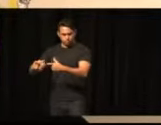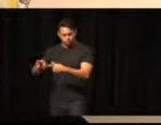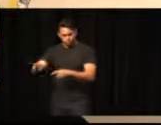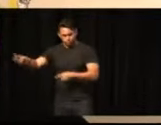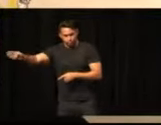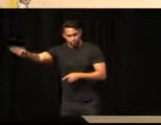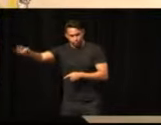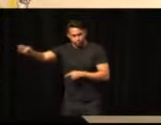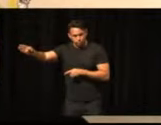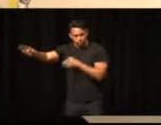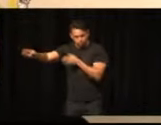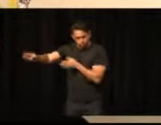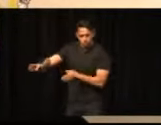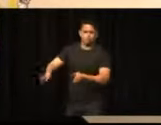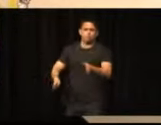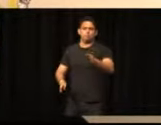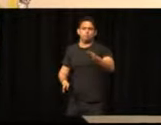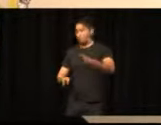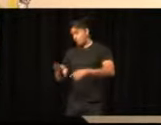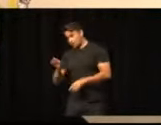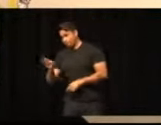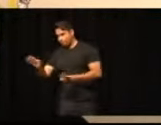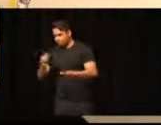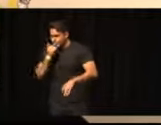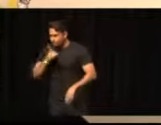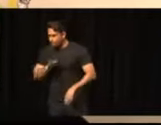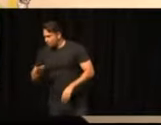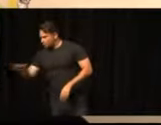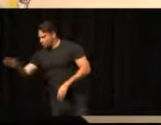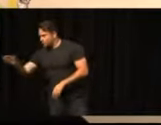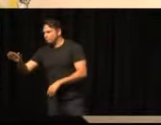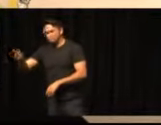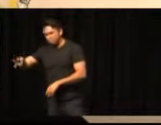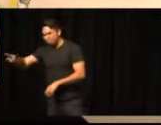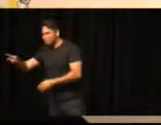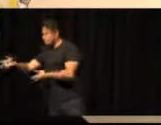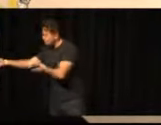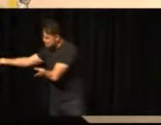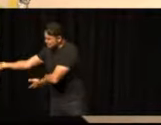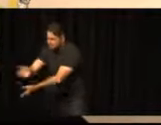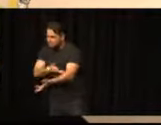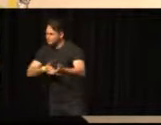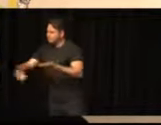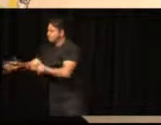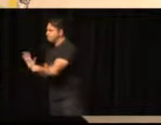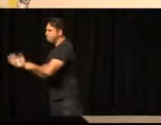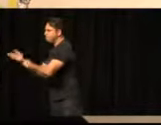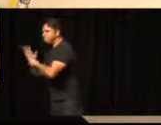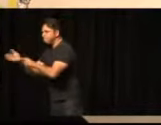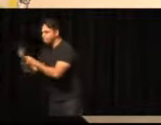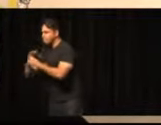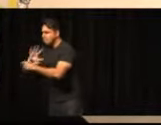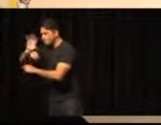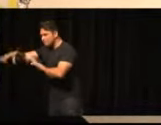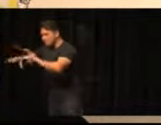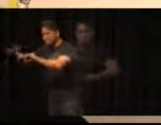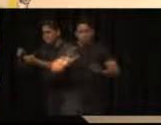una de las líneas y tienen un rol muy intenso de involucración en las diferentes fases de